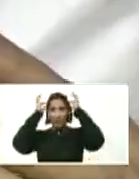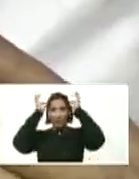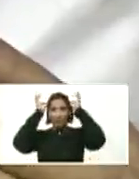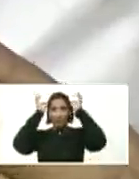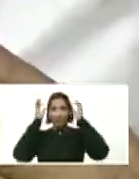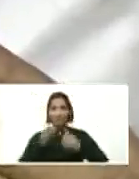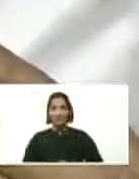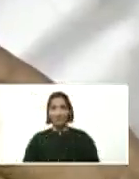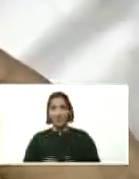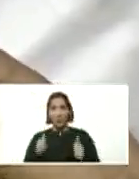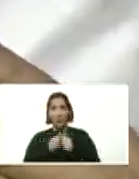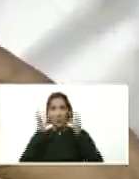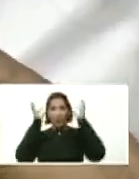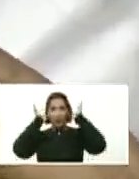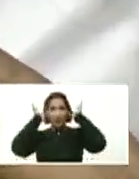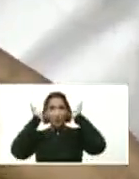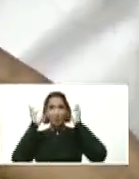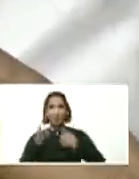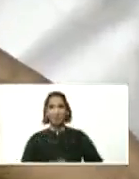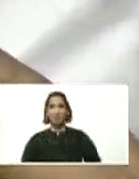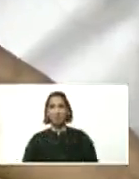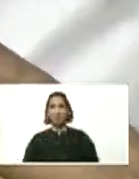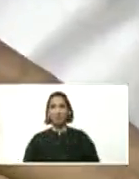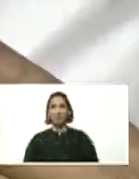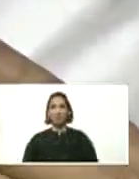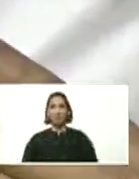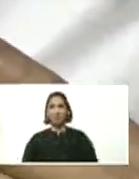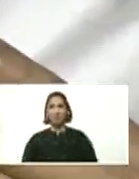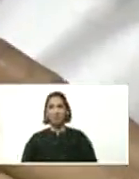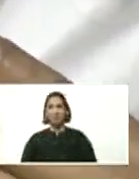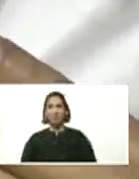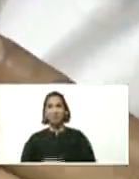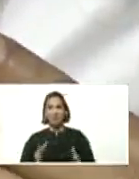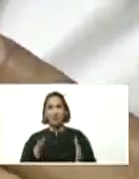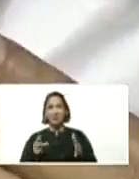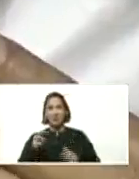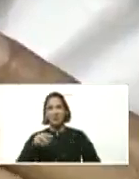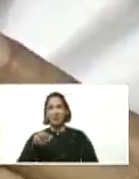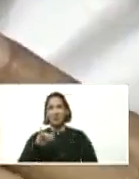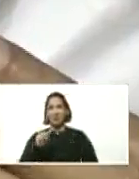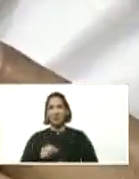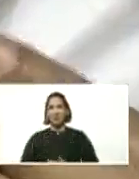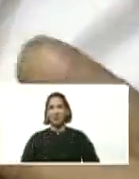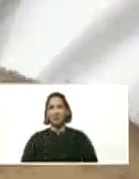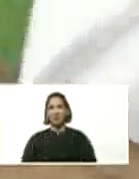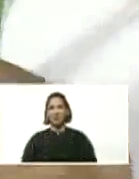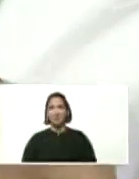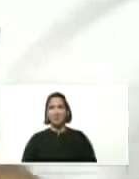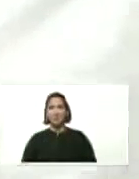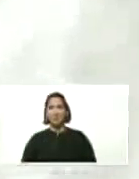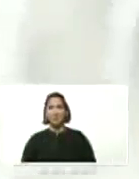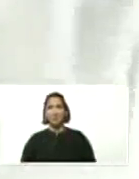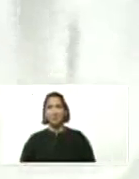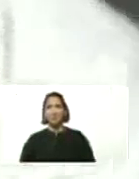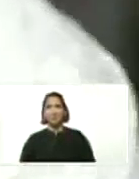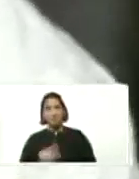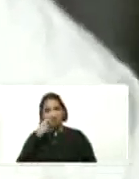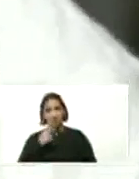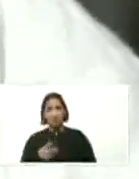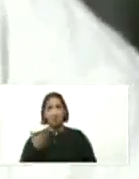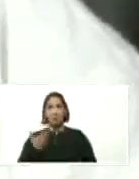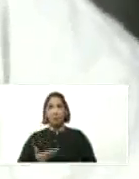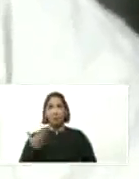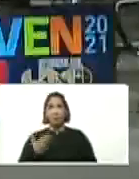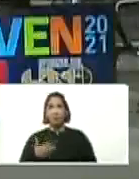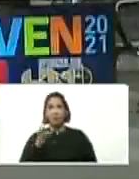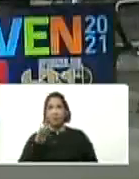Diosdado con cabello. Sí. Sí. Se lo ganó a María Chile, vale. Bueno, para que ustedes vean lo importante. Bueno,